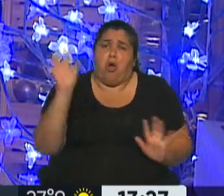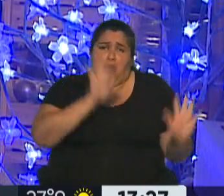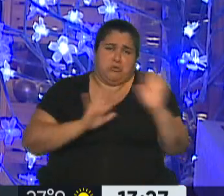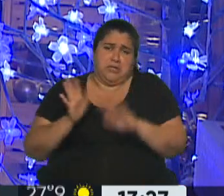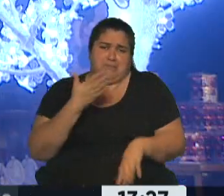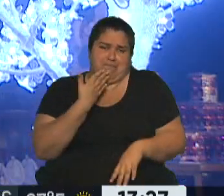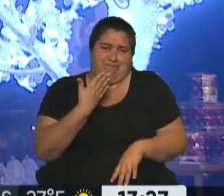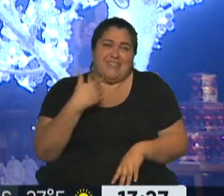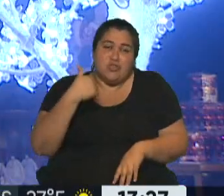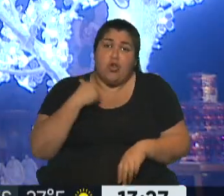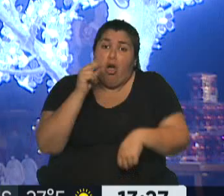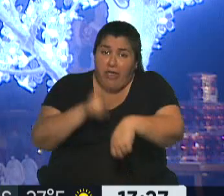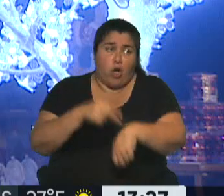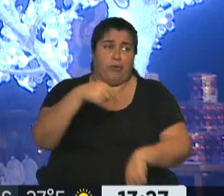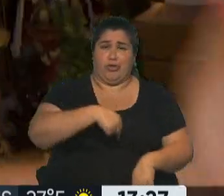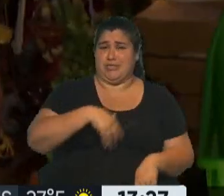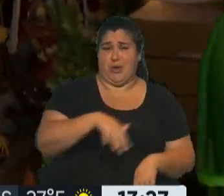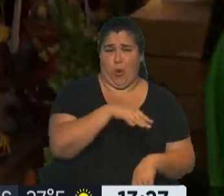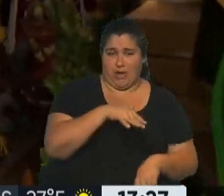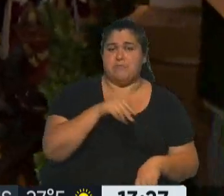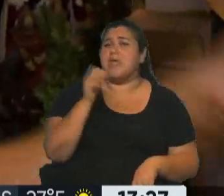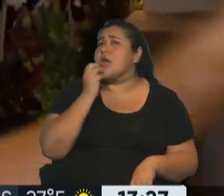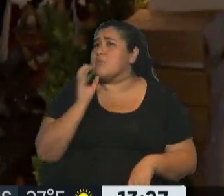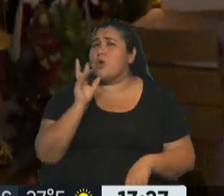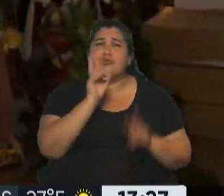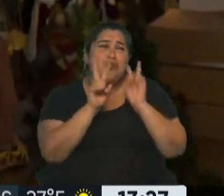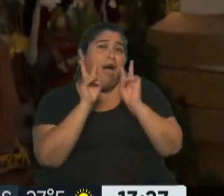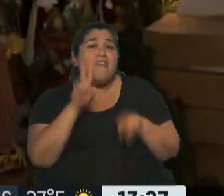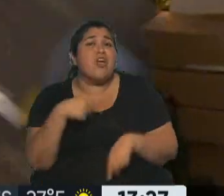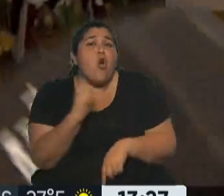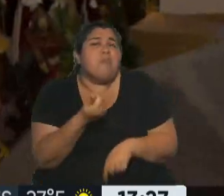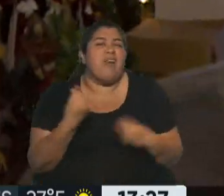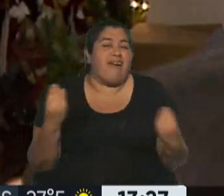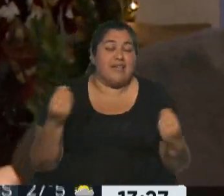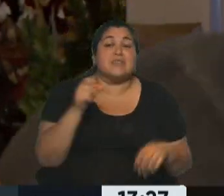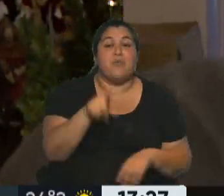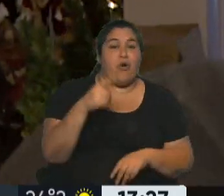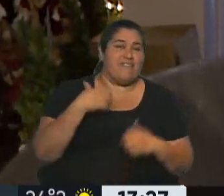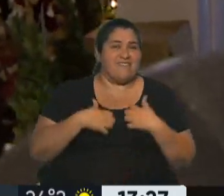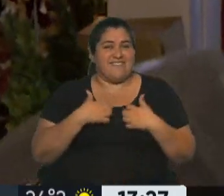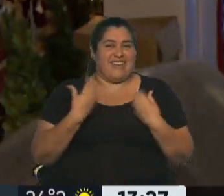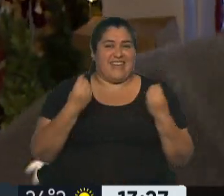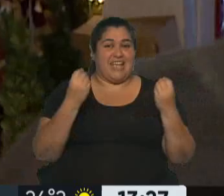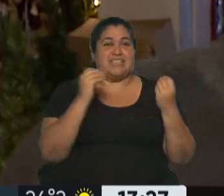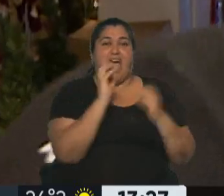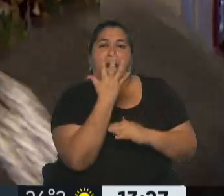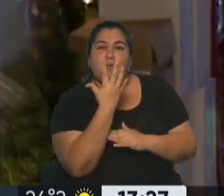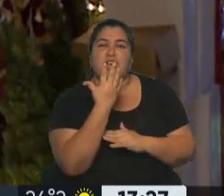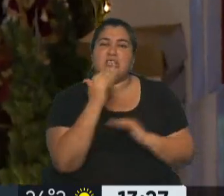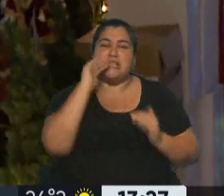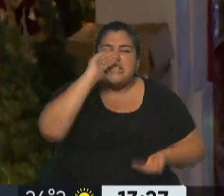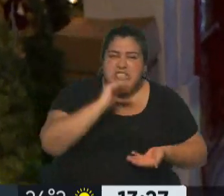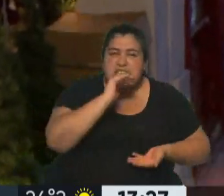los recomiendo para venir, porque sí. Hermoso, así que bueno, a ver qué podemos comprar. ¿Te entusiasma la idea de armar el bolito? ¿Tiene un arbolito mediano, chico,